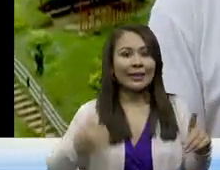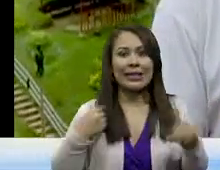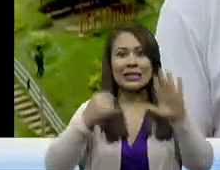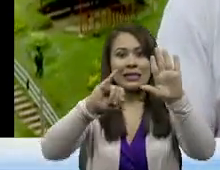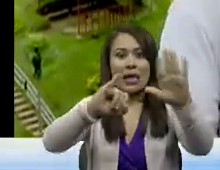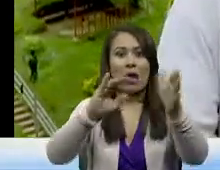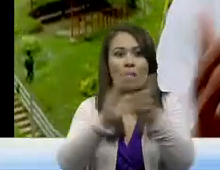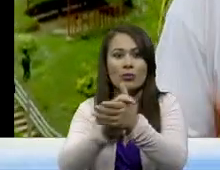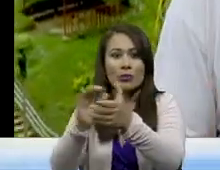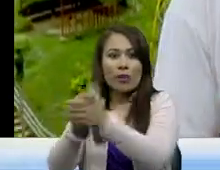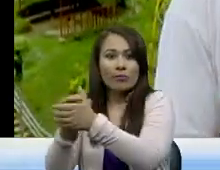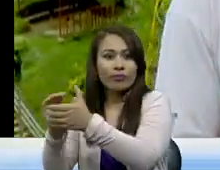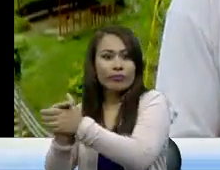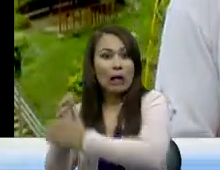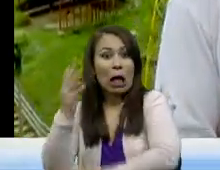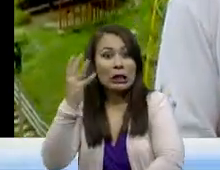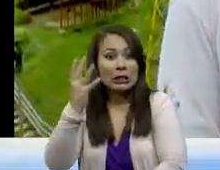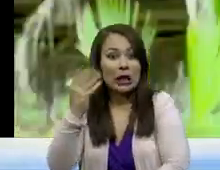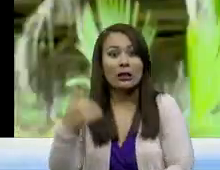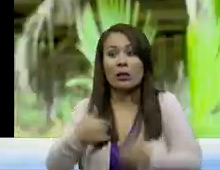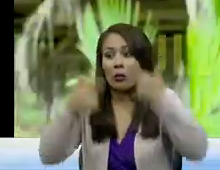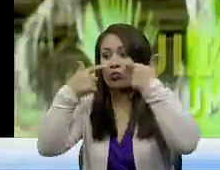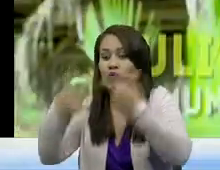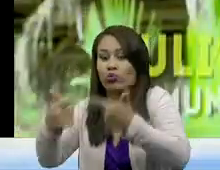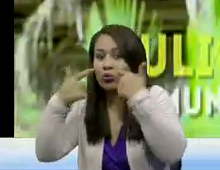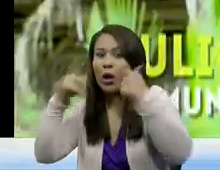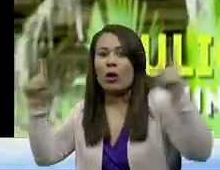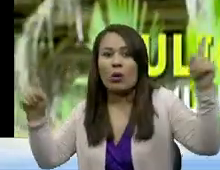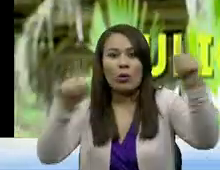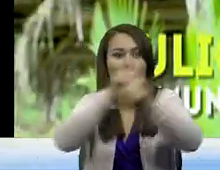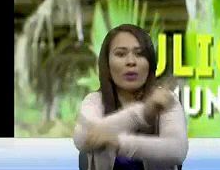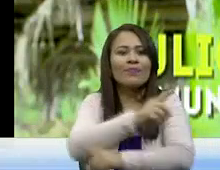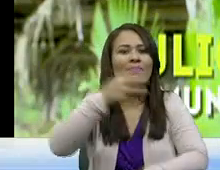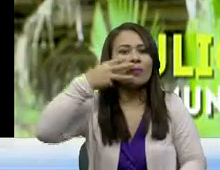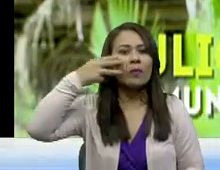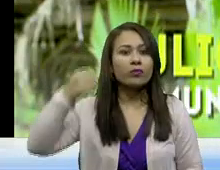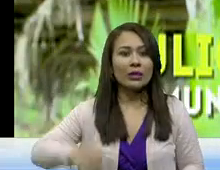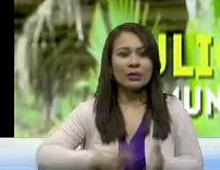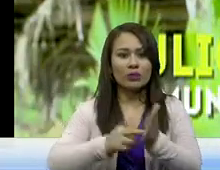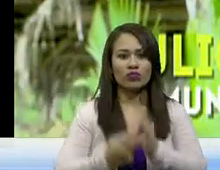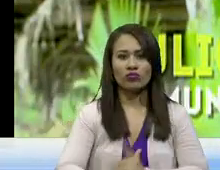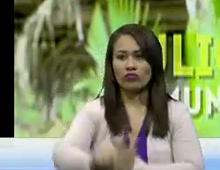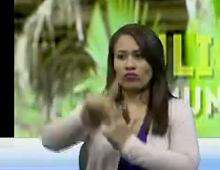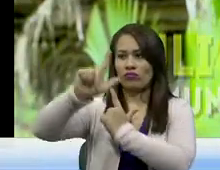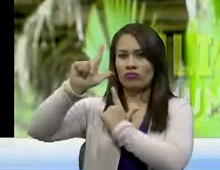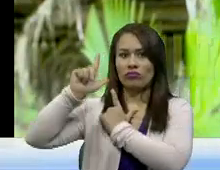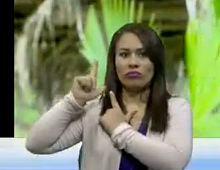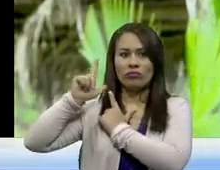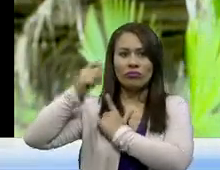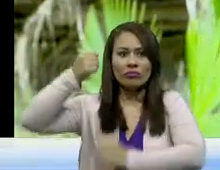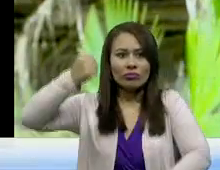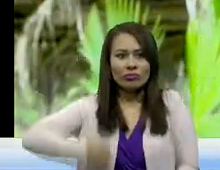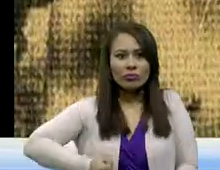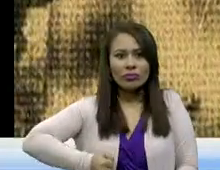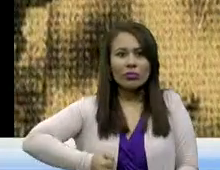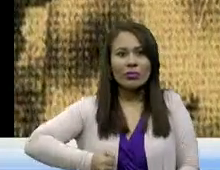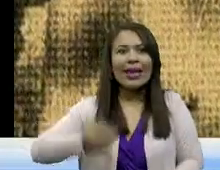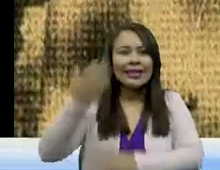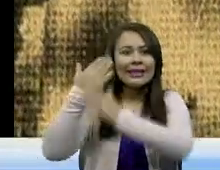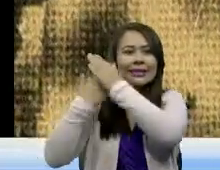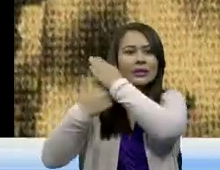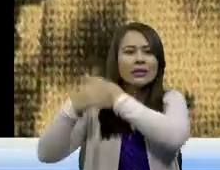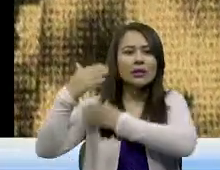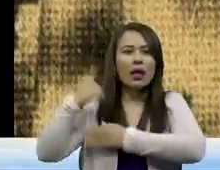esposas que también tenía que velarlo. Shuar se conoce por guerreros, por historia, que fueron uno de los